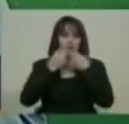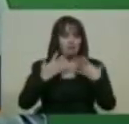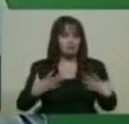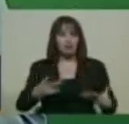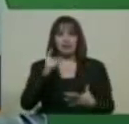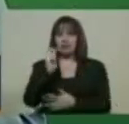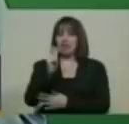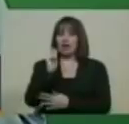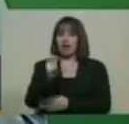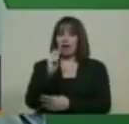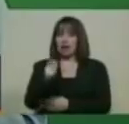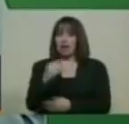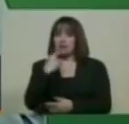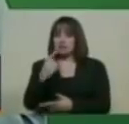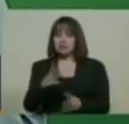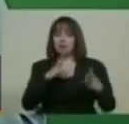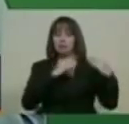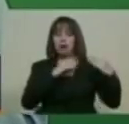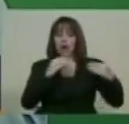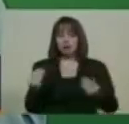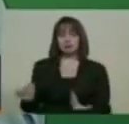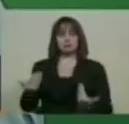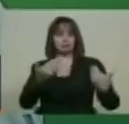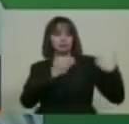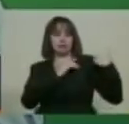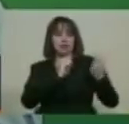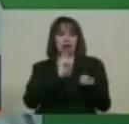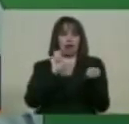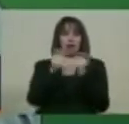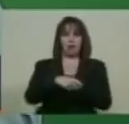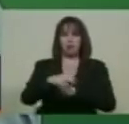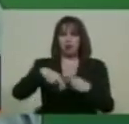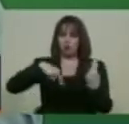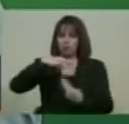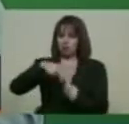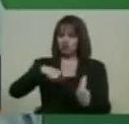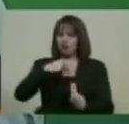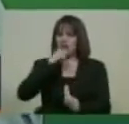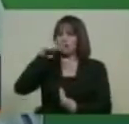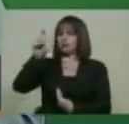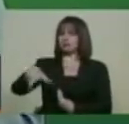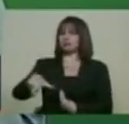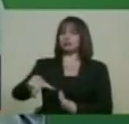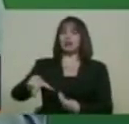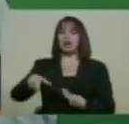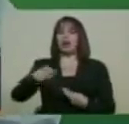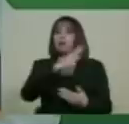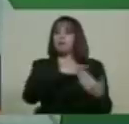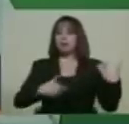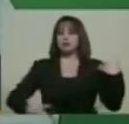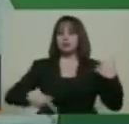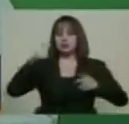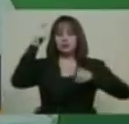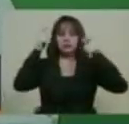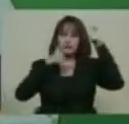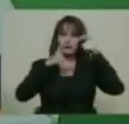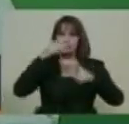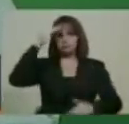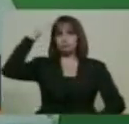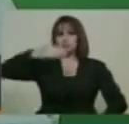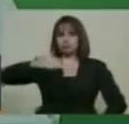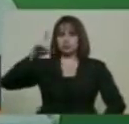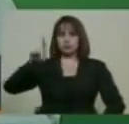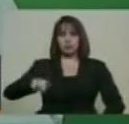encabezar el tiempo de esperanza y de cambio revolucionario. Ese fue nuestro comandante Hugo Chávez Frías. Aquí